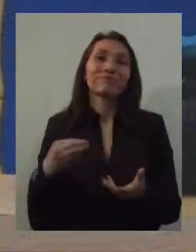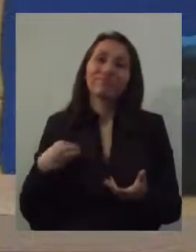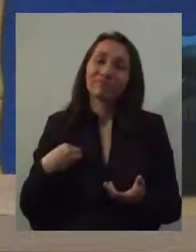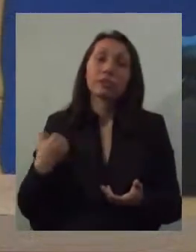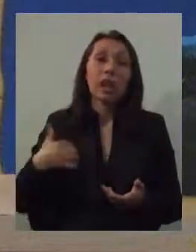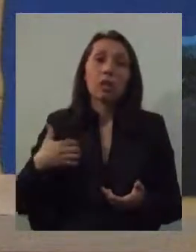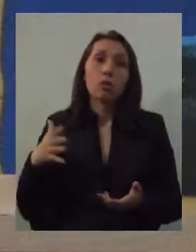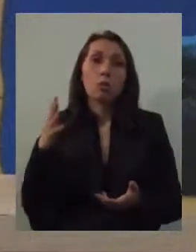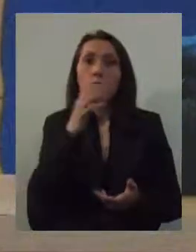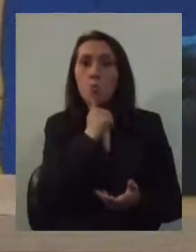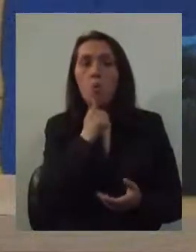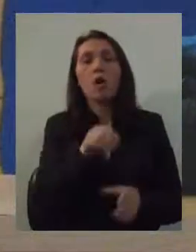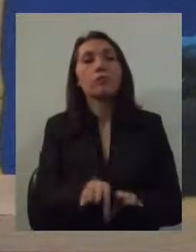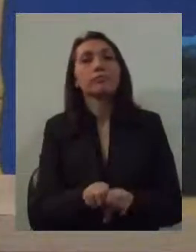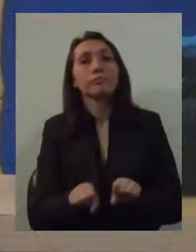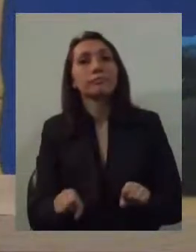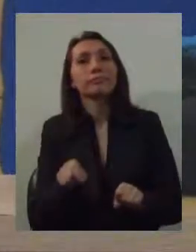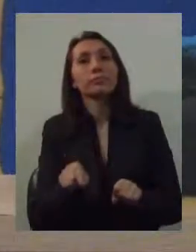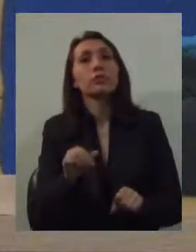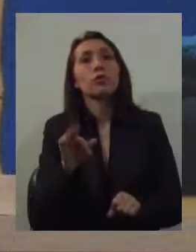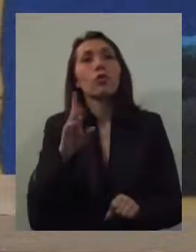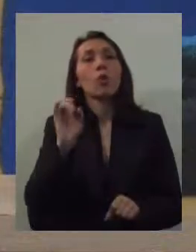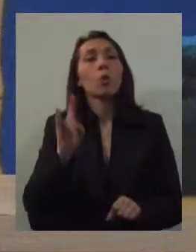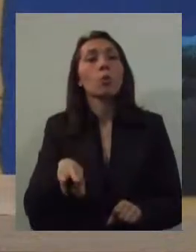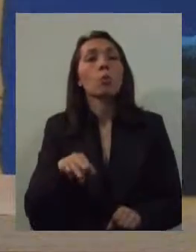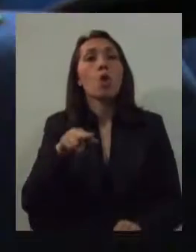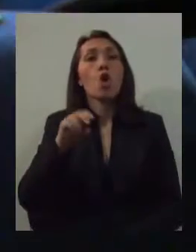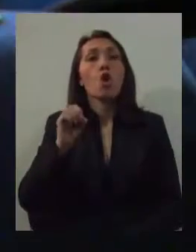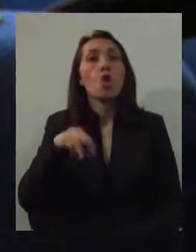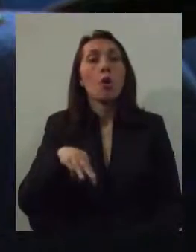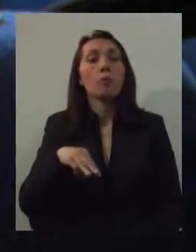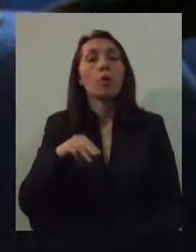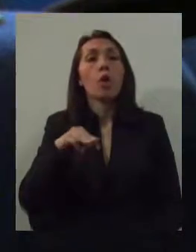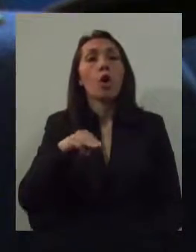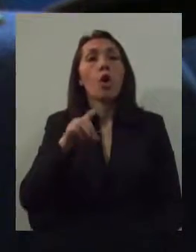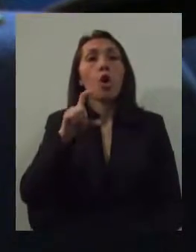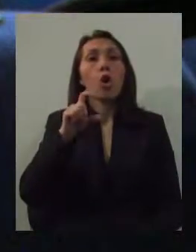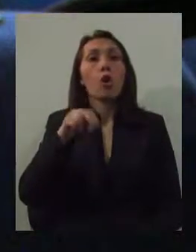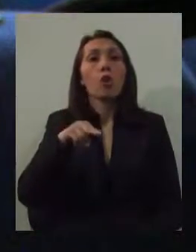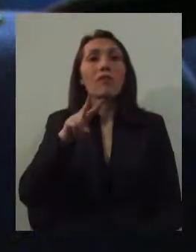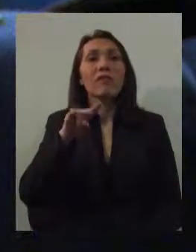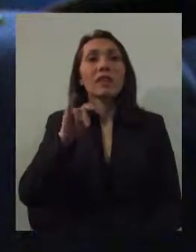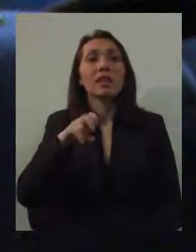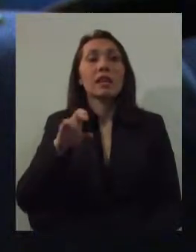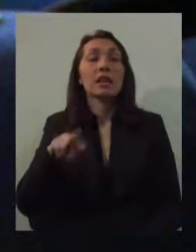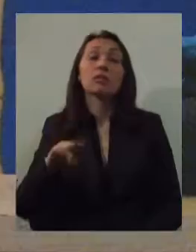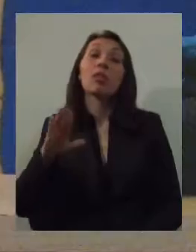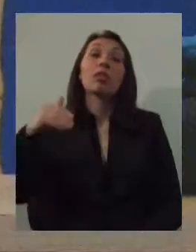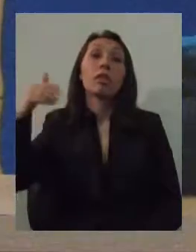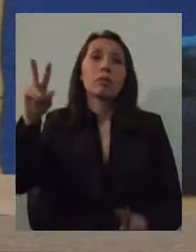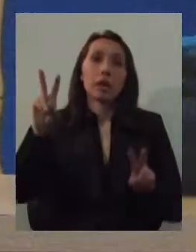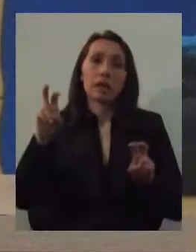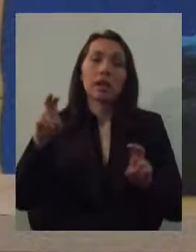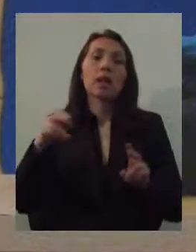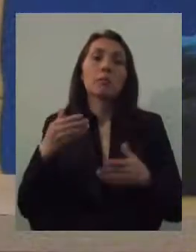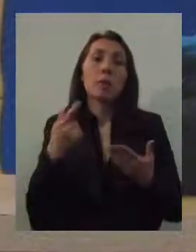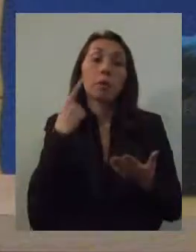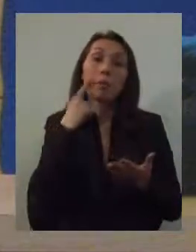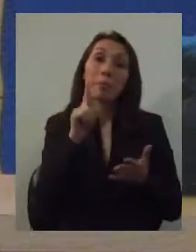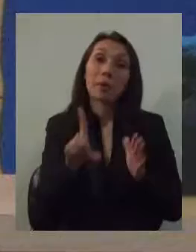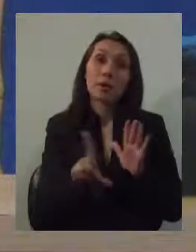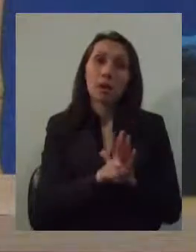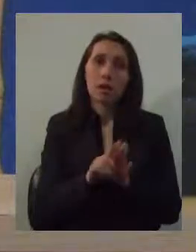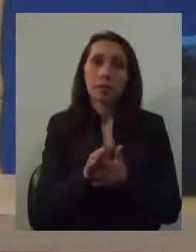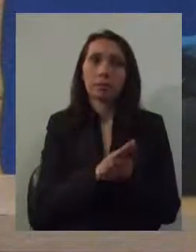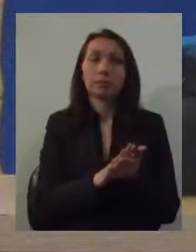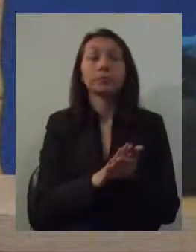Argentina consagrado el famoso forum non conveniens. Este es un tema de que lo debatiremos oportunamente, pero la ley, por